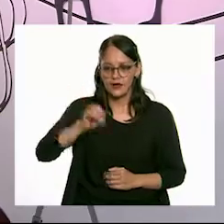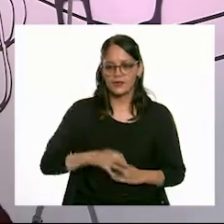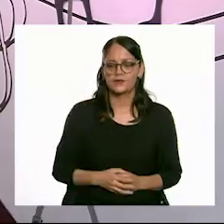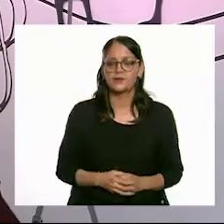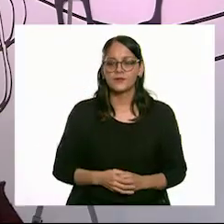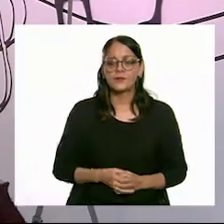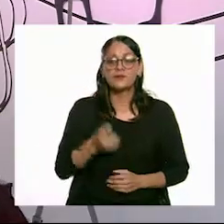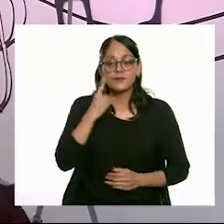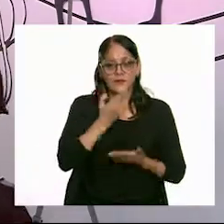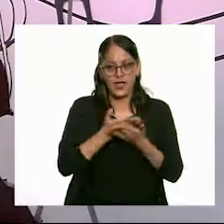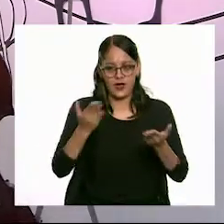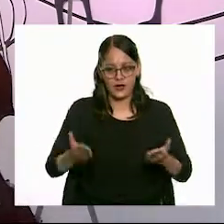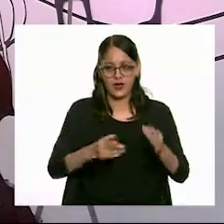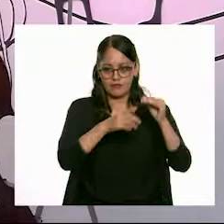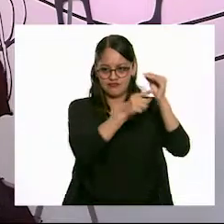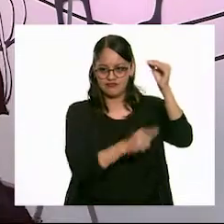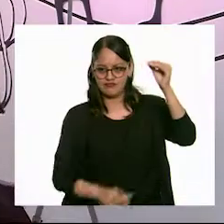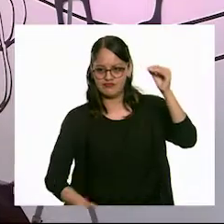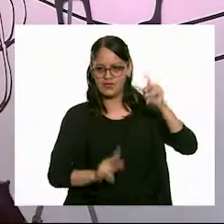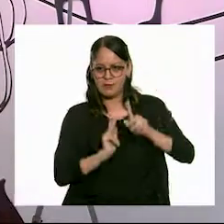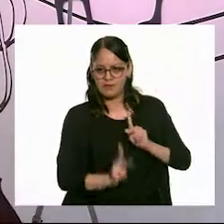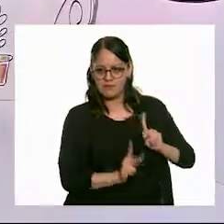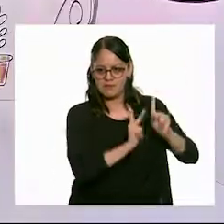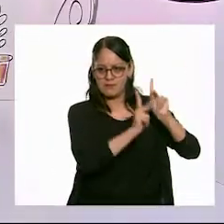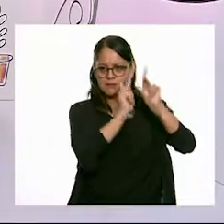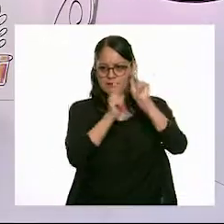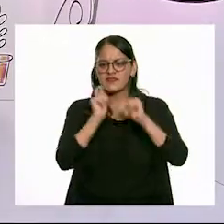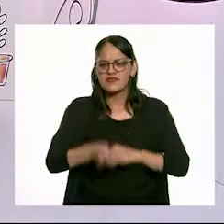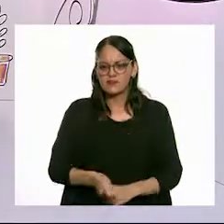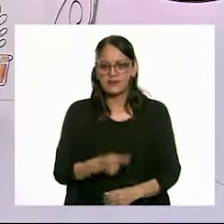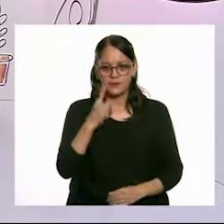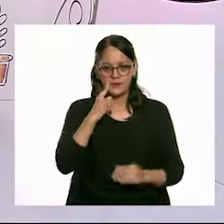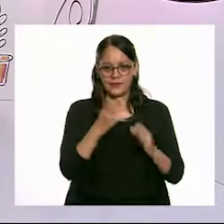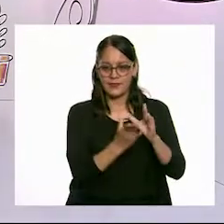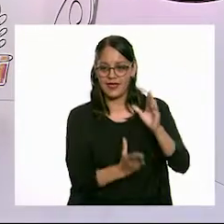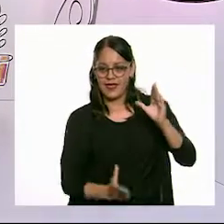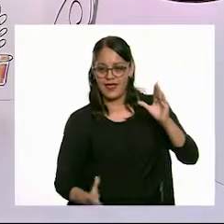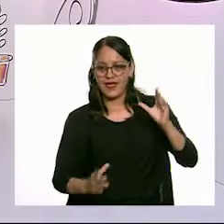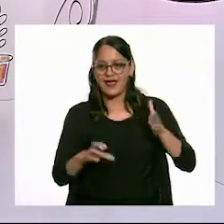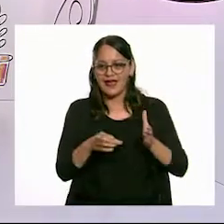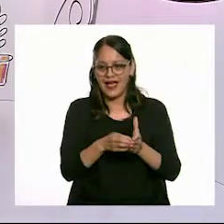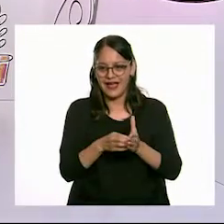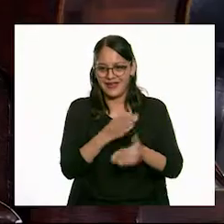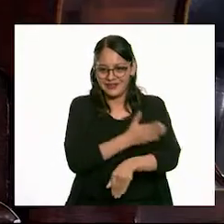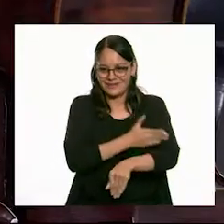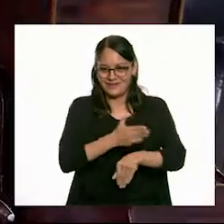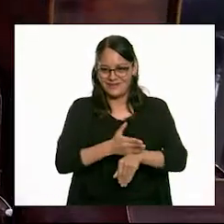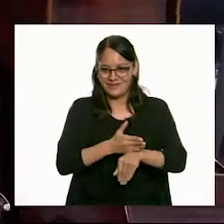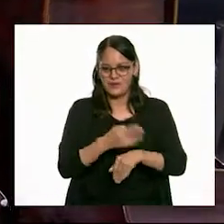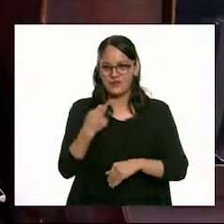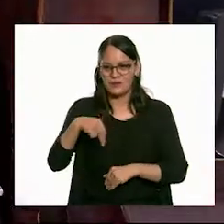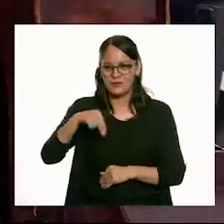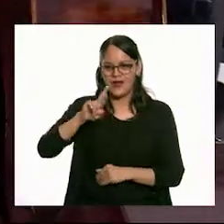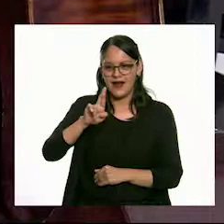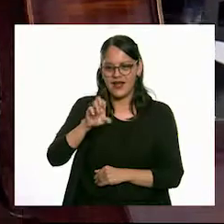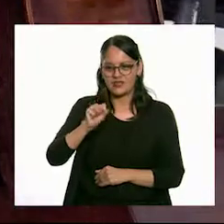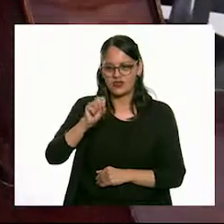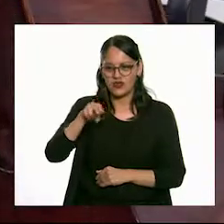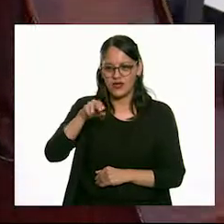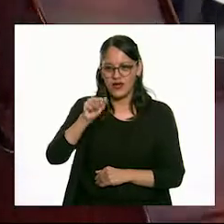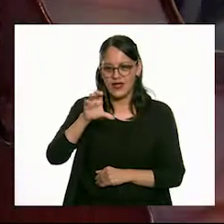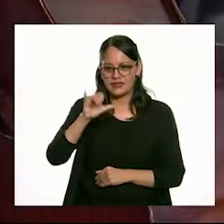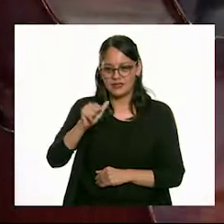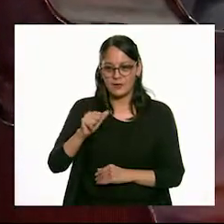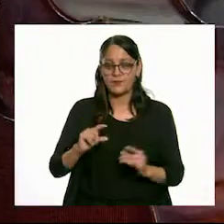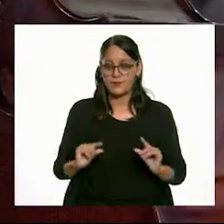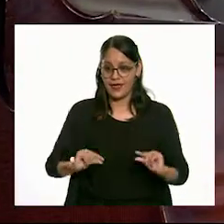Les voy a mostrar las partes del contrabajo. Tiene una caja de resonancia que es de madera. Tiene estas